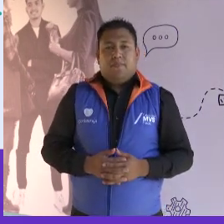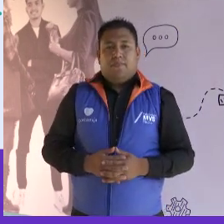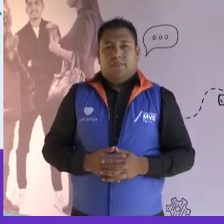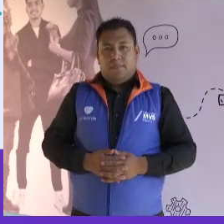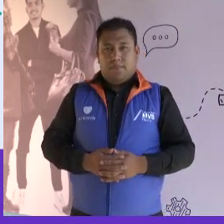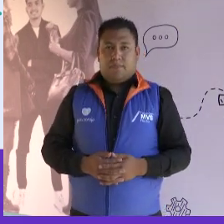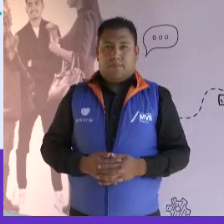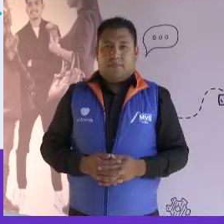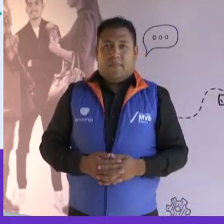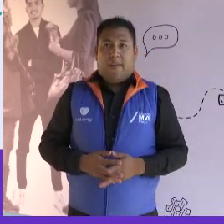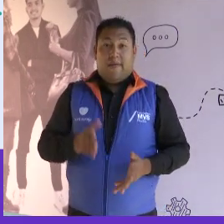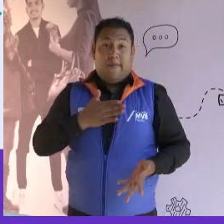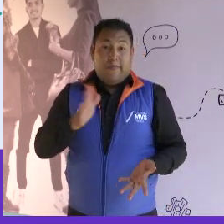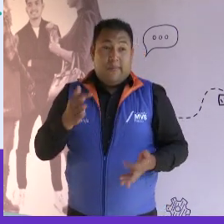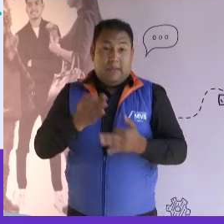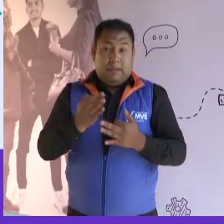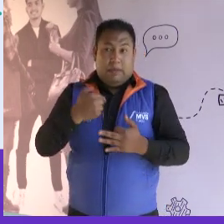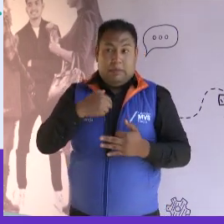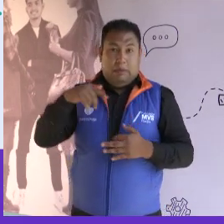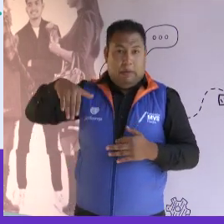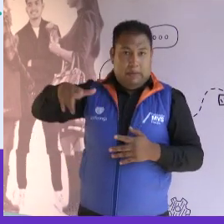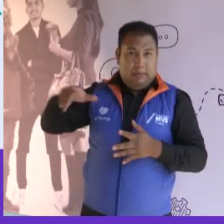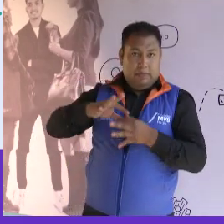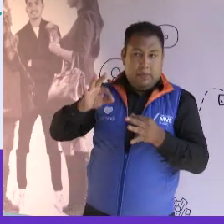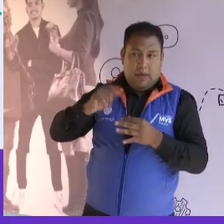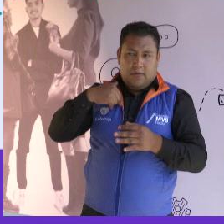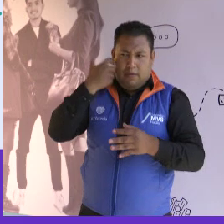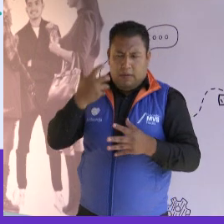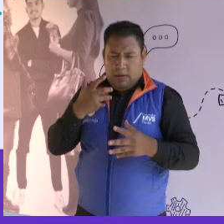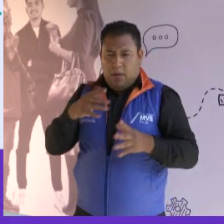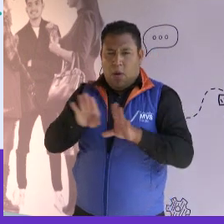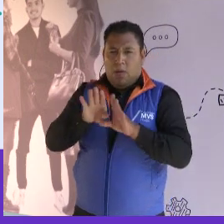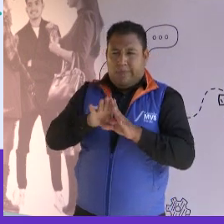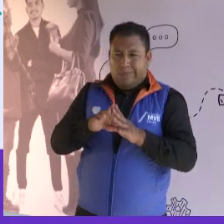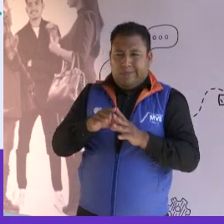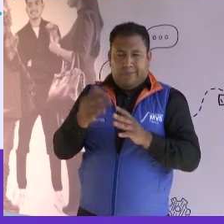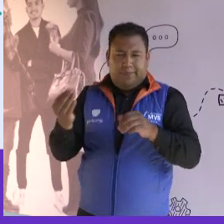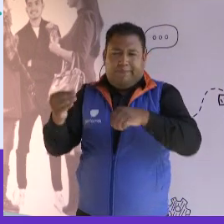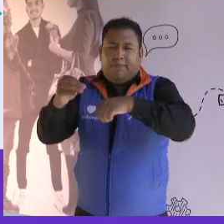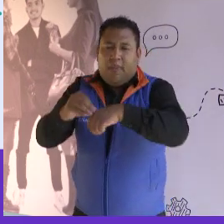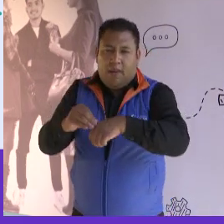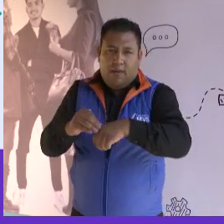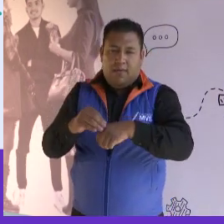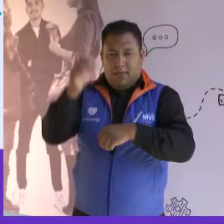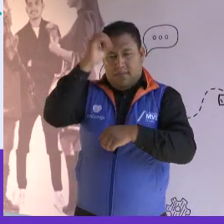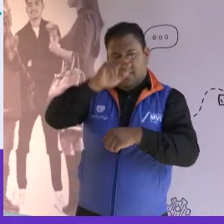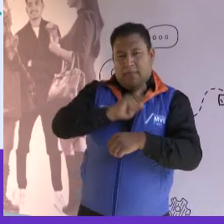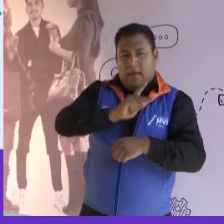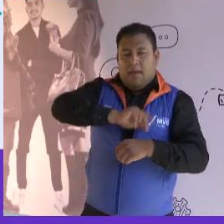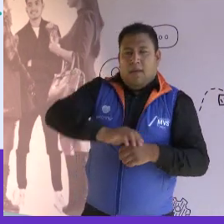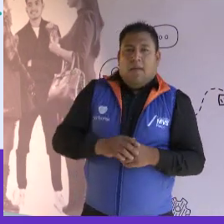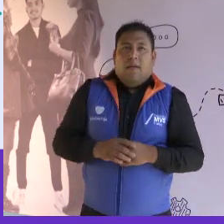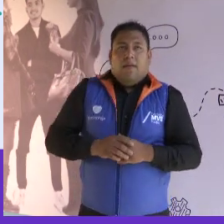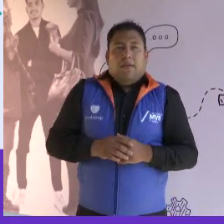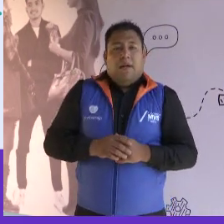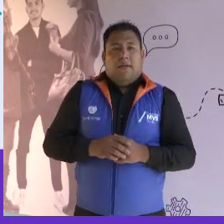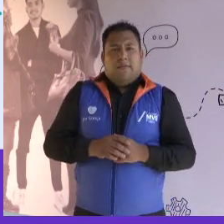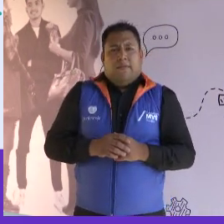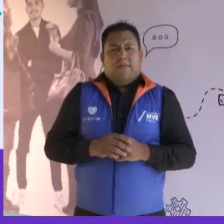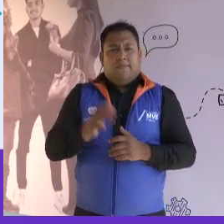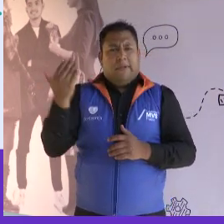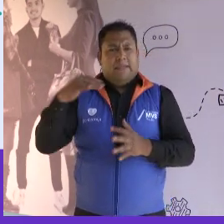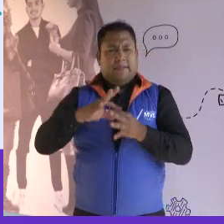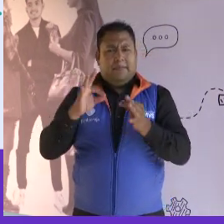Pues bueno, me gustaría complementar. La parte de la sistematización también involucra un reto porque, o